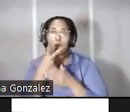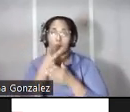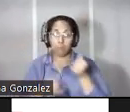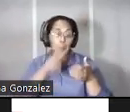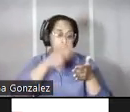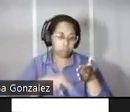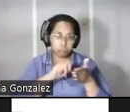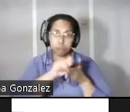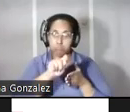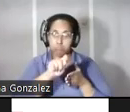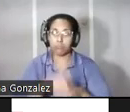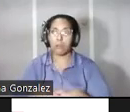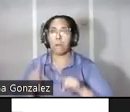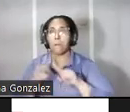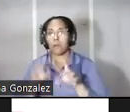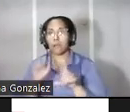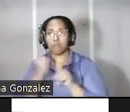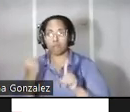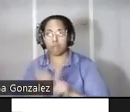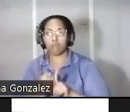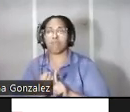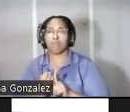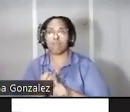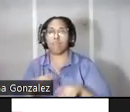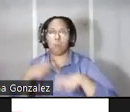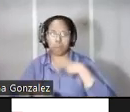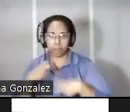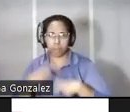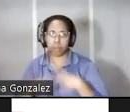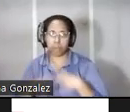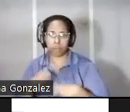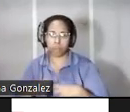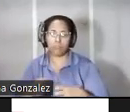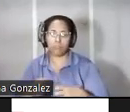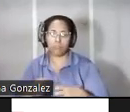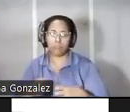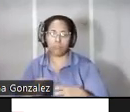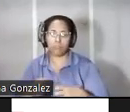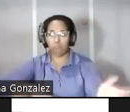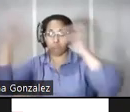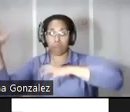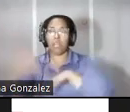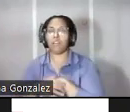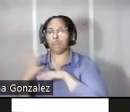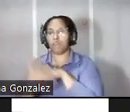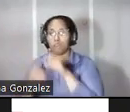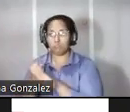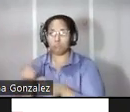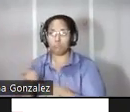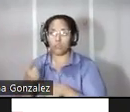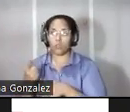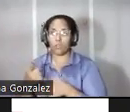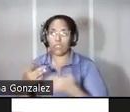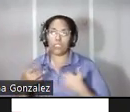escribir, pero existía una situación de extrema gravedad. Juan hacía como 1 año y medio que